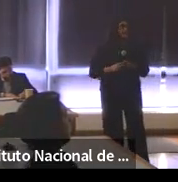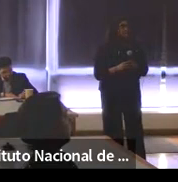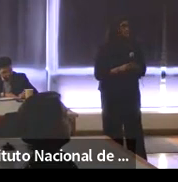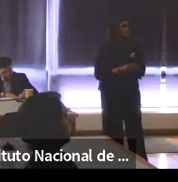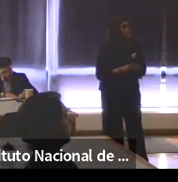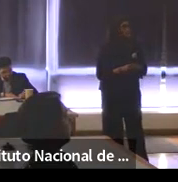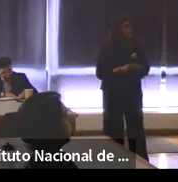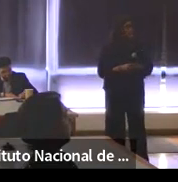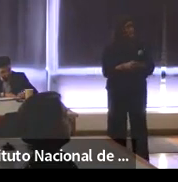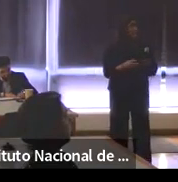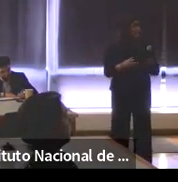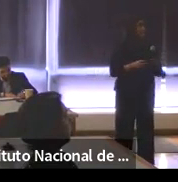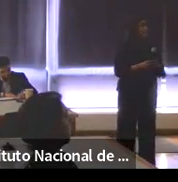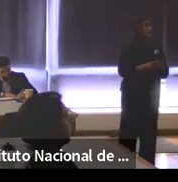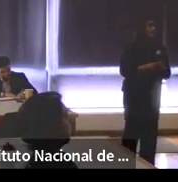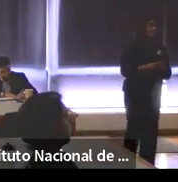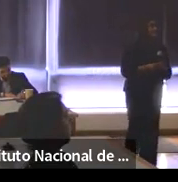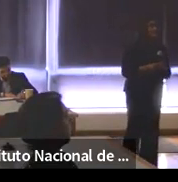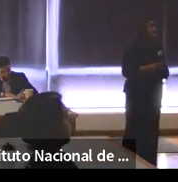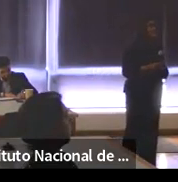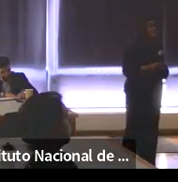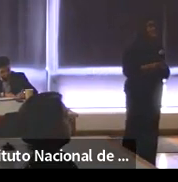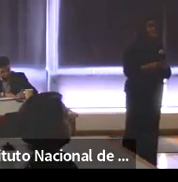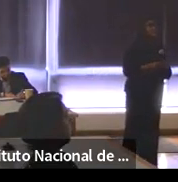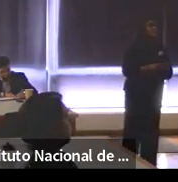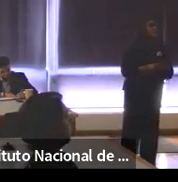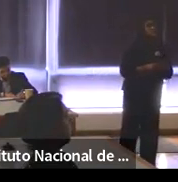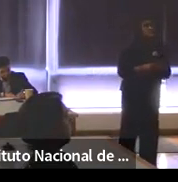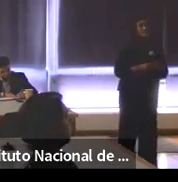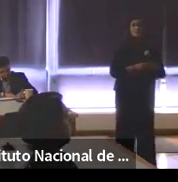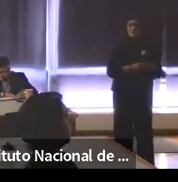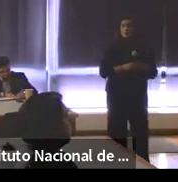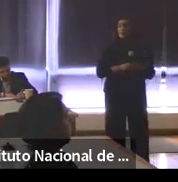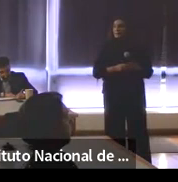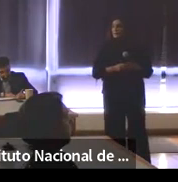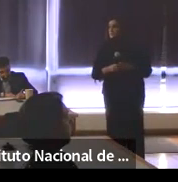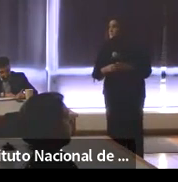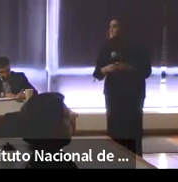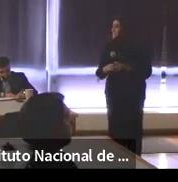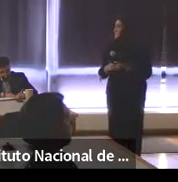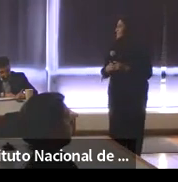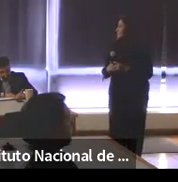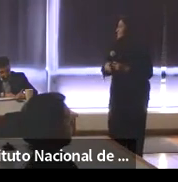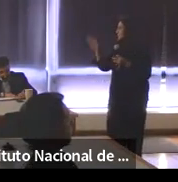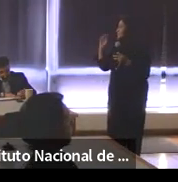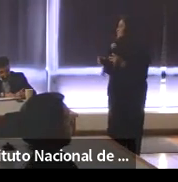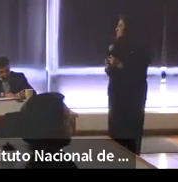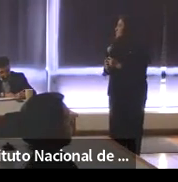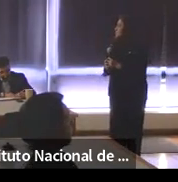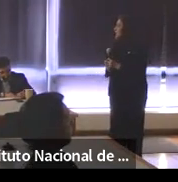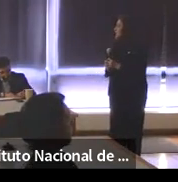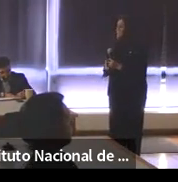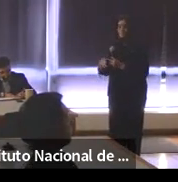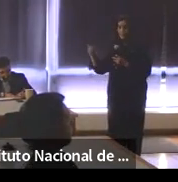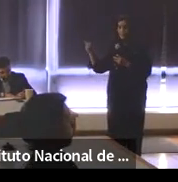habilidad gerencial la siguiente tiene que ver Obviamente con estos recursos limitados y compartidos Todos